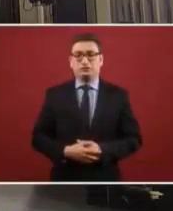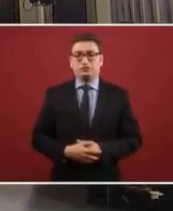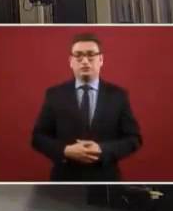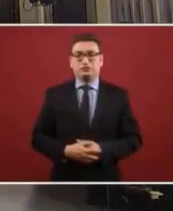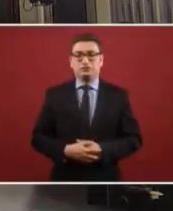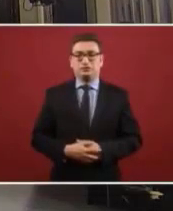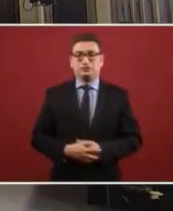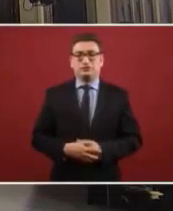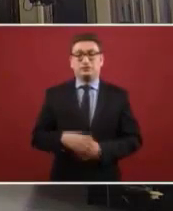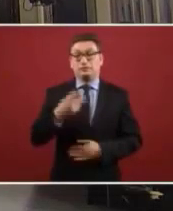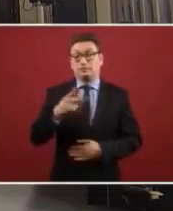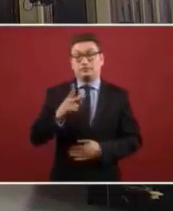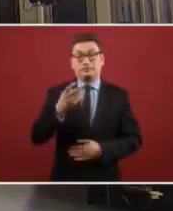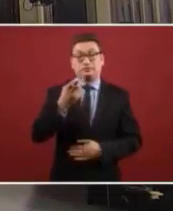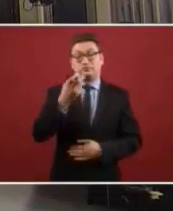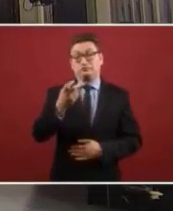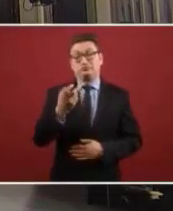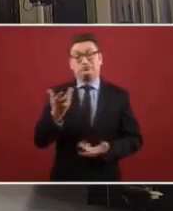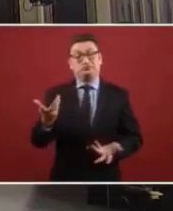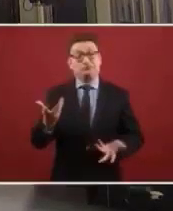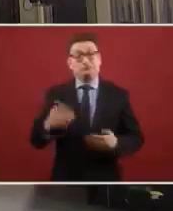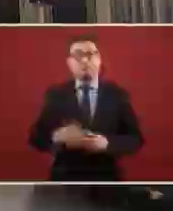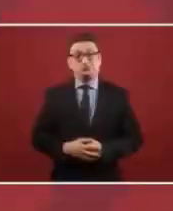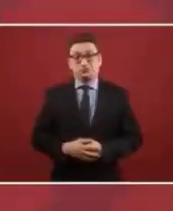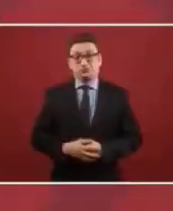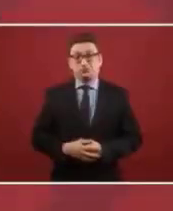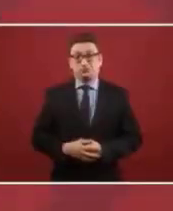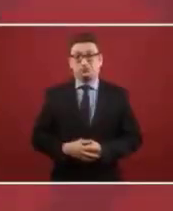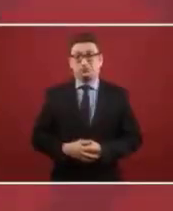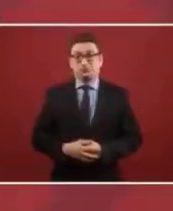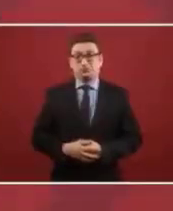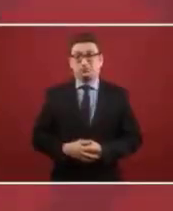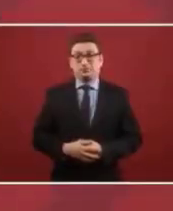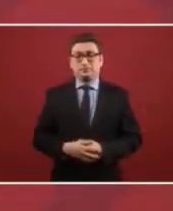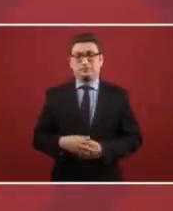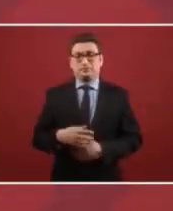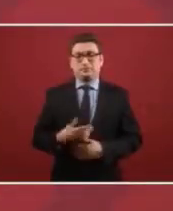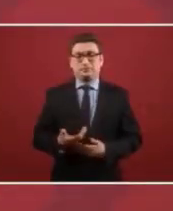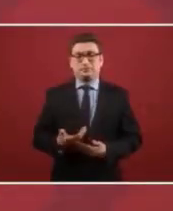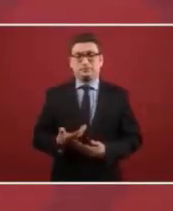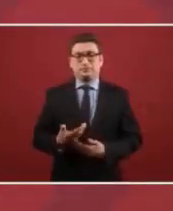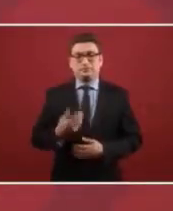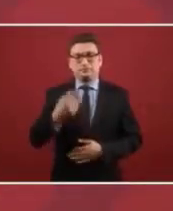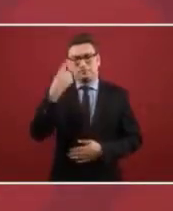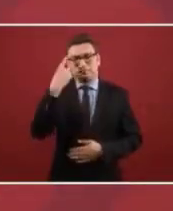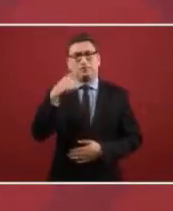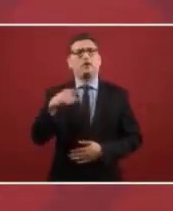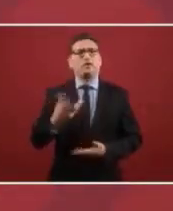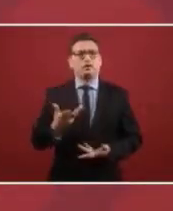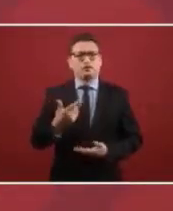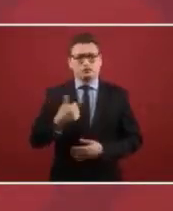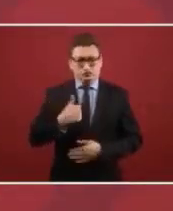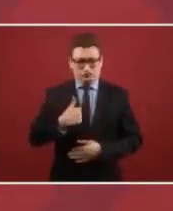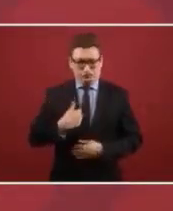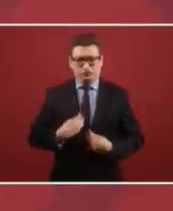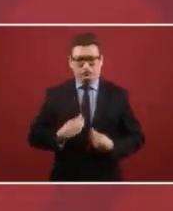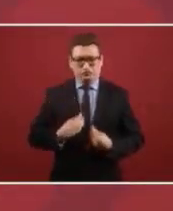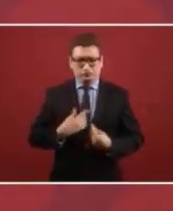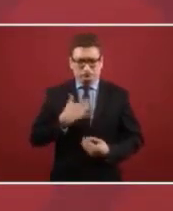pero así están para qué este estoy al 100